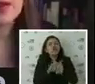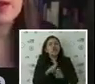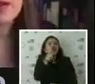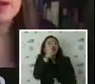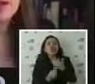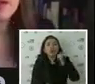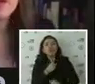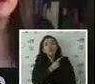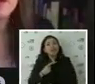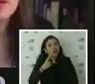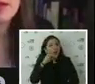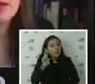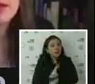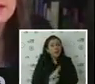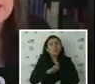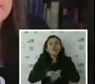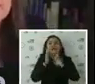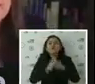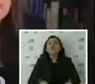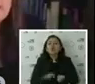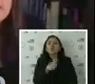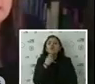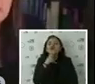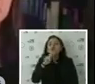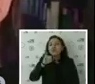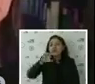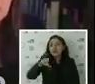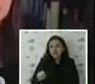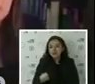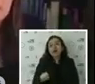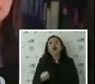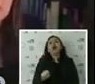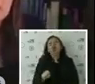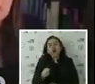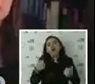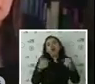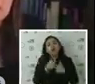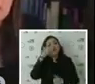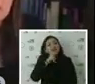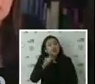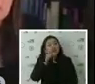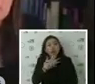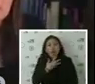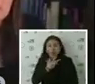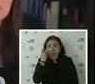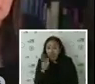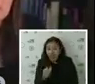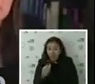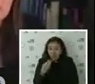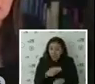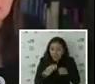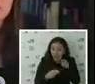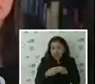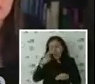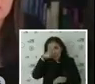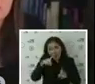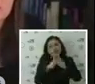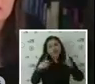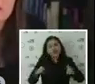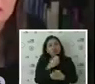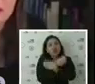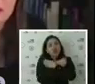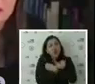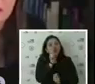dual, debemos resaltar la dependencia del uso de las TICs, el contar en todo momento con ello para el desarrollo